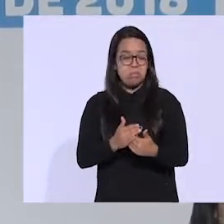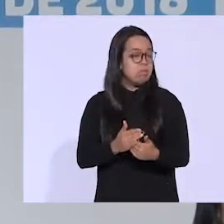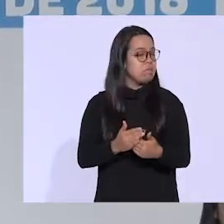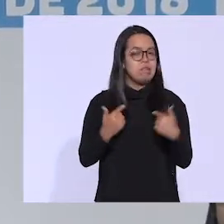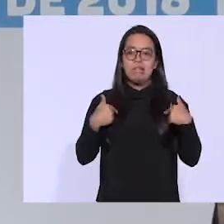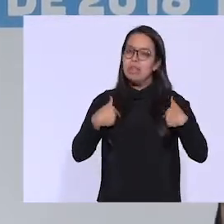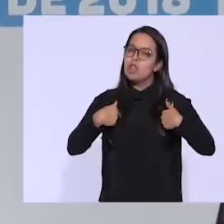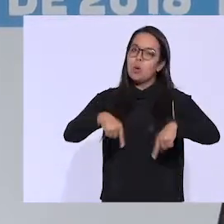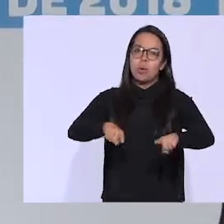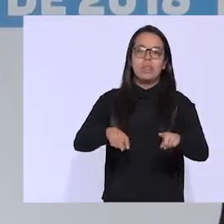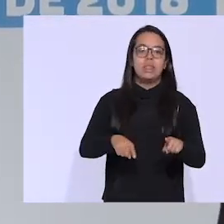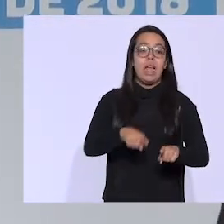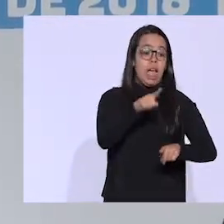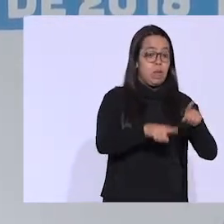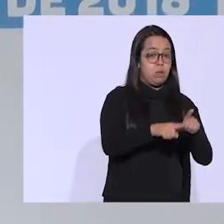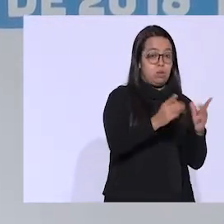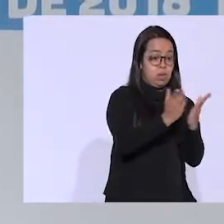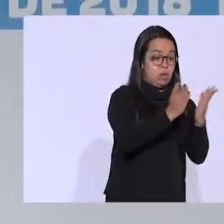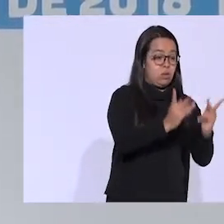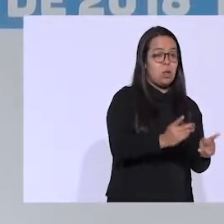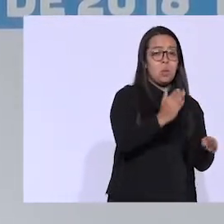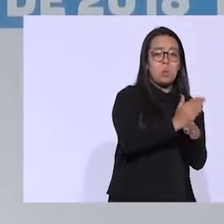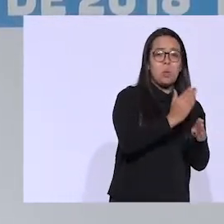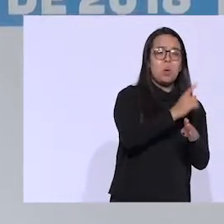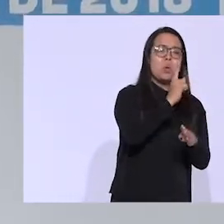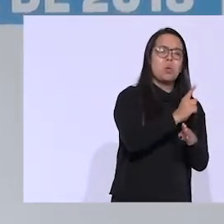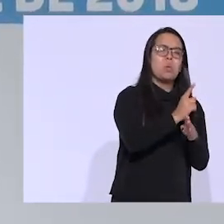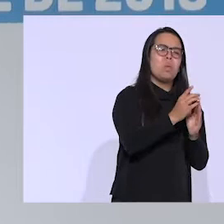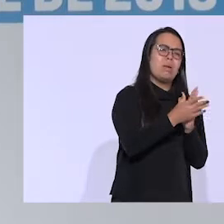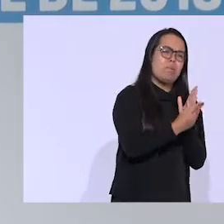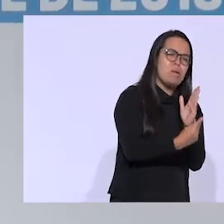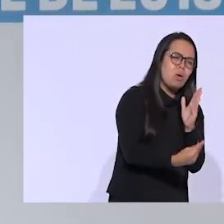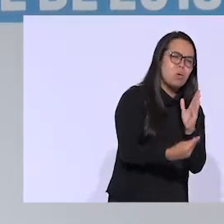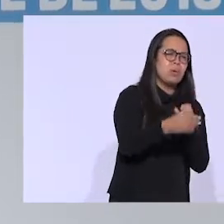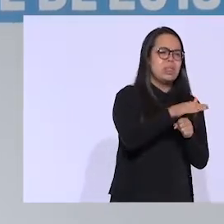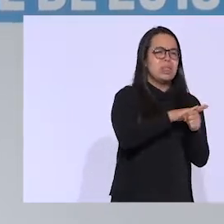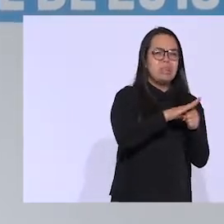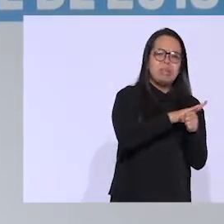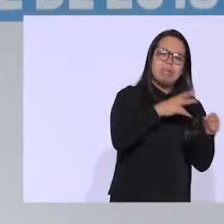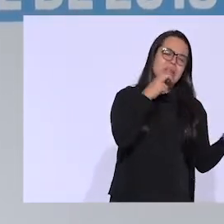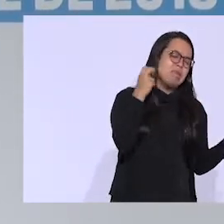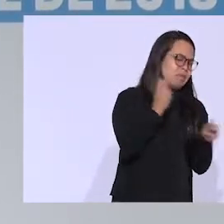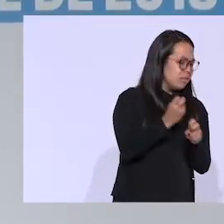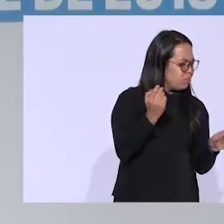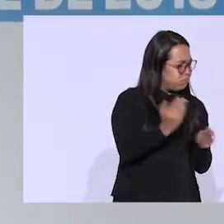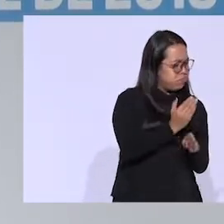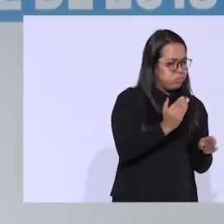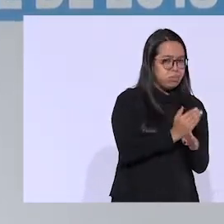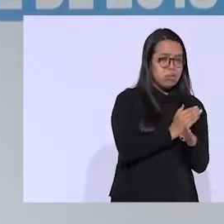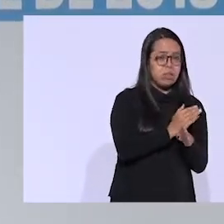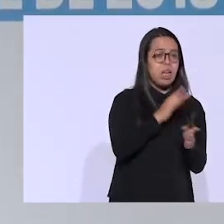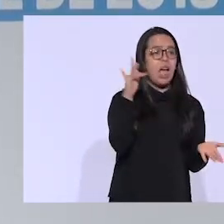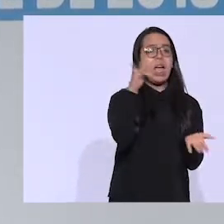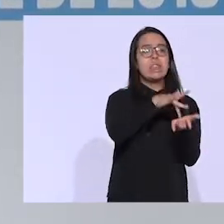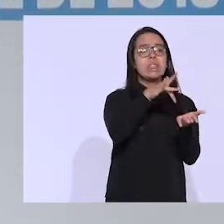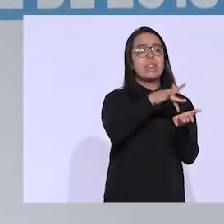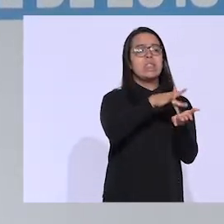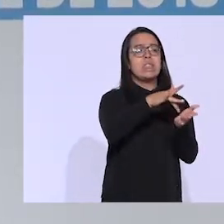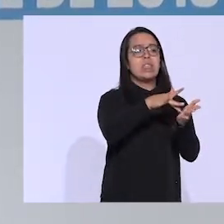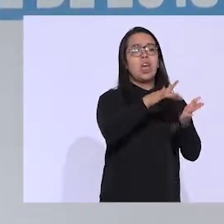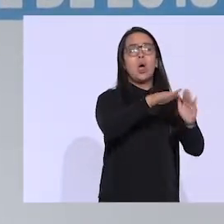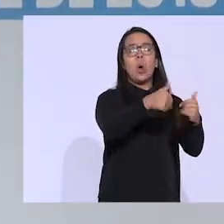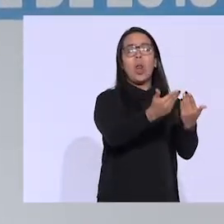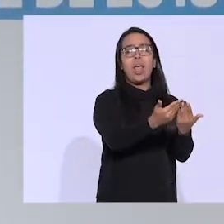que tienen más problemas, sobre todo por entornos socioeconómicos desfavorables, normalmente acaban yendo a ese sitio, a esos